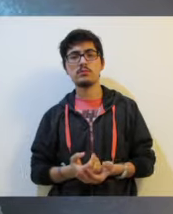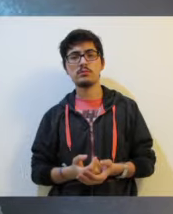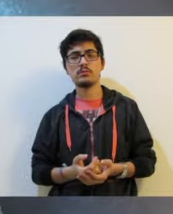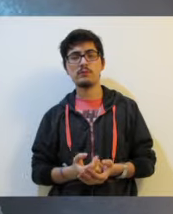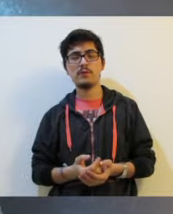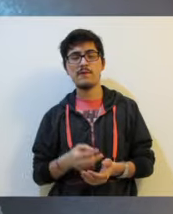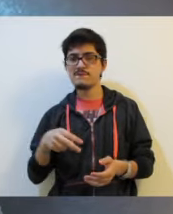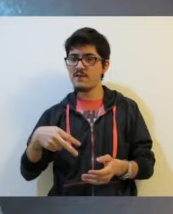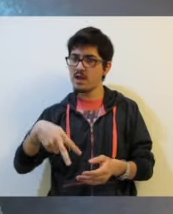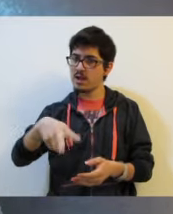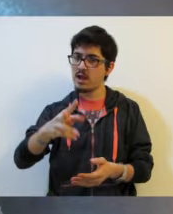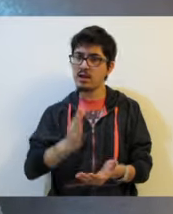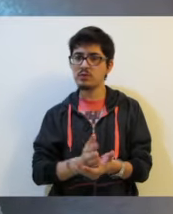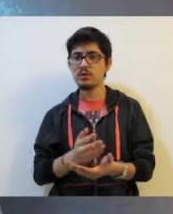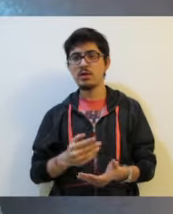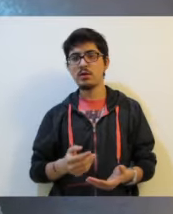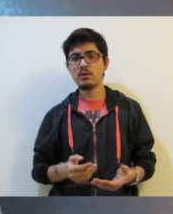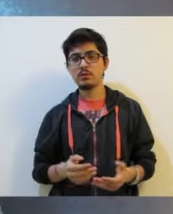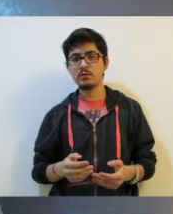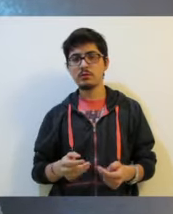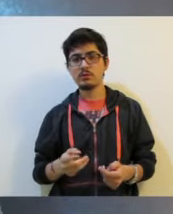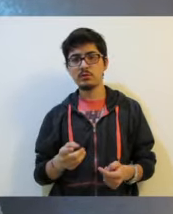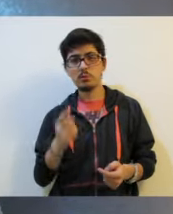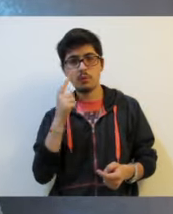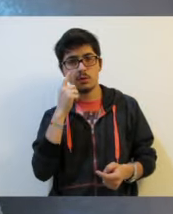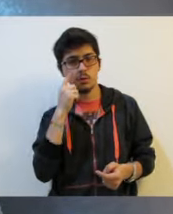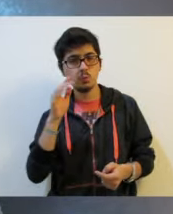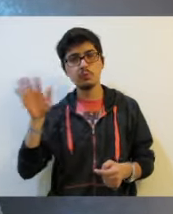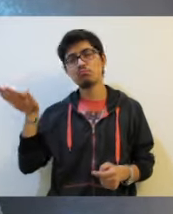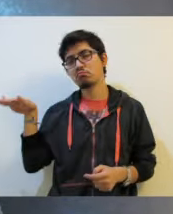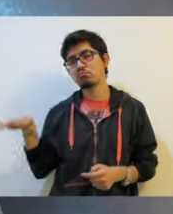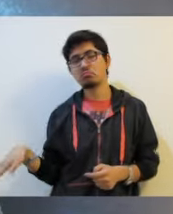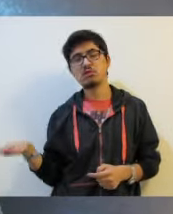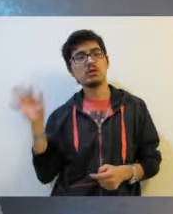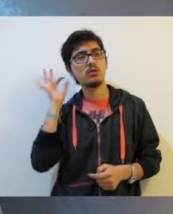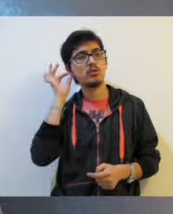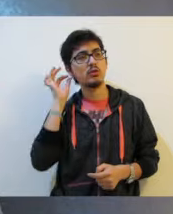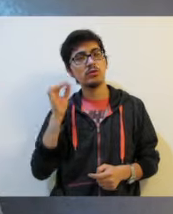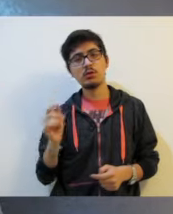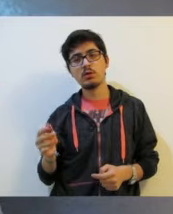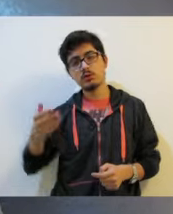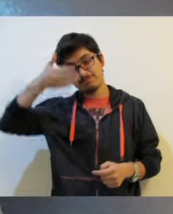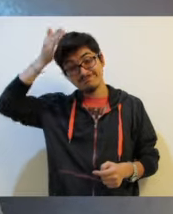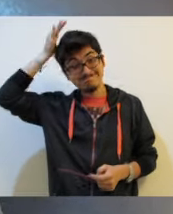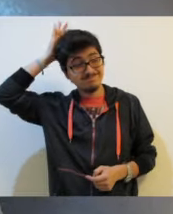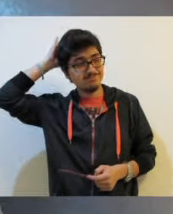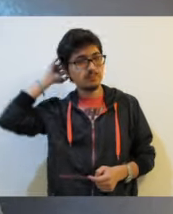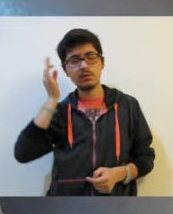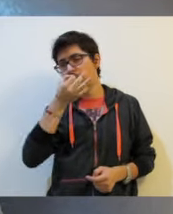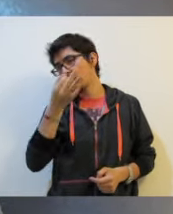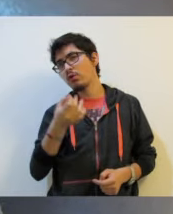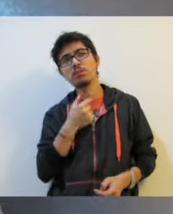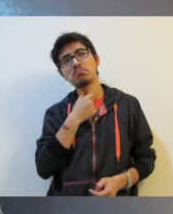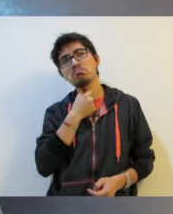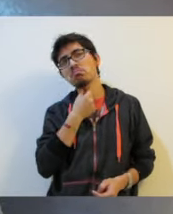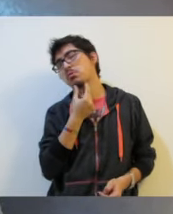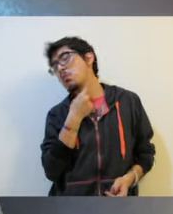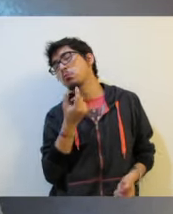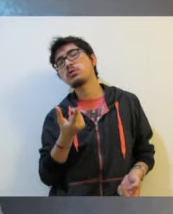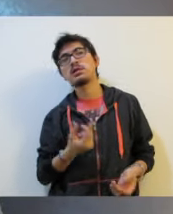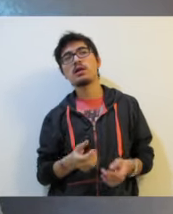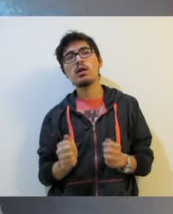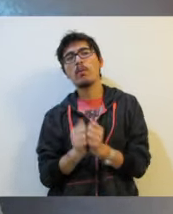dice: oye, ¿sabes qué? Me gustaría acompañarte. Le estaba haciendo cariño a su caballo. Oye, ¿sabes qué? Me gustaría acompañarte. Me gustó tu caballo.